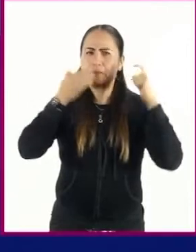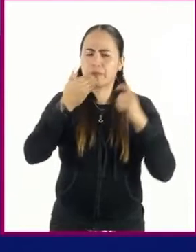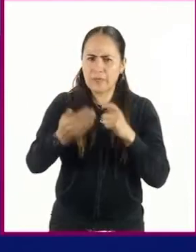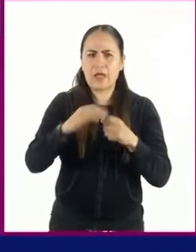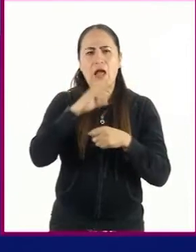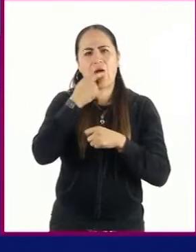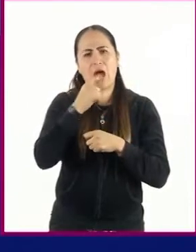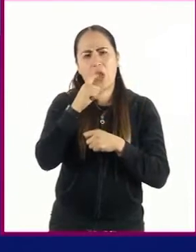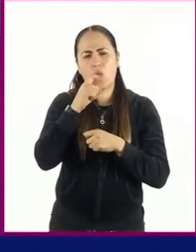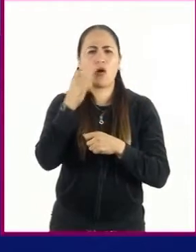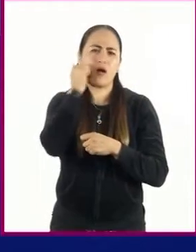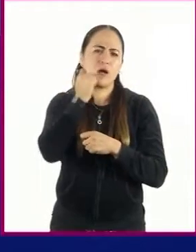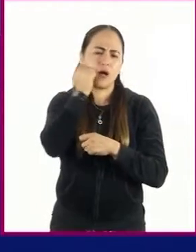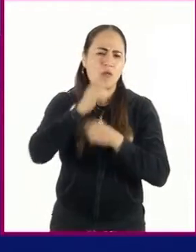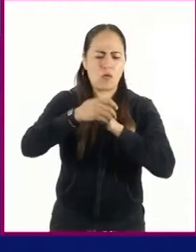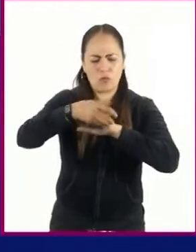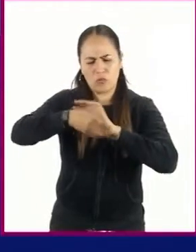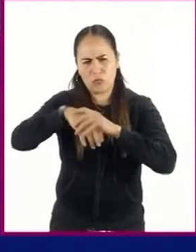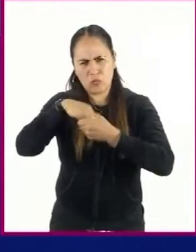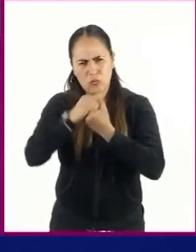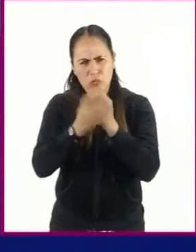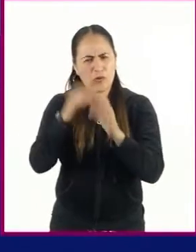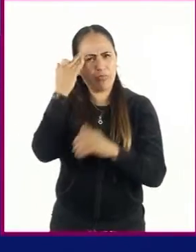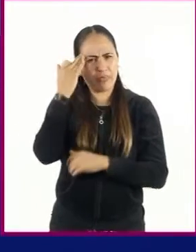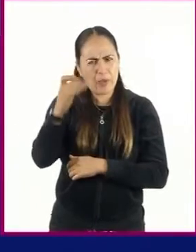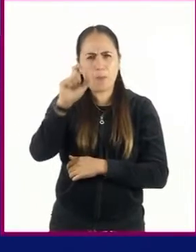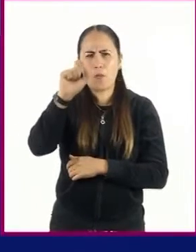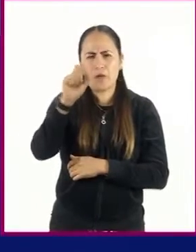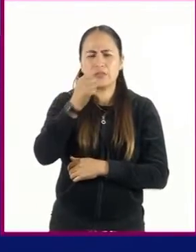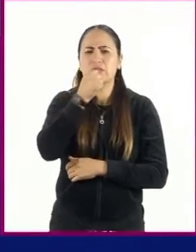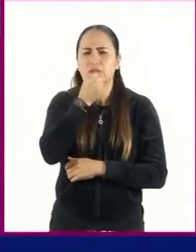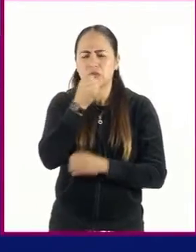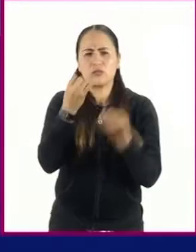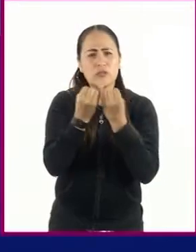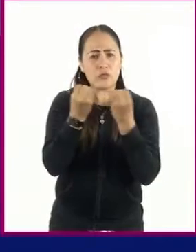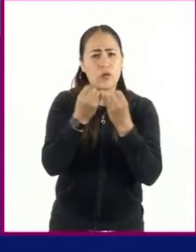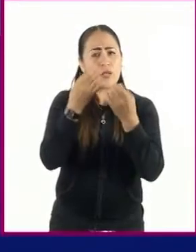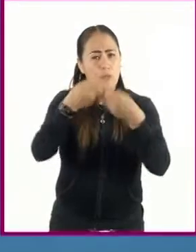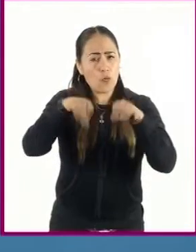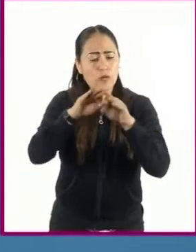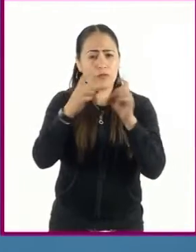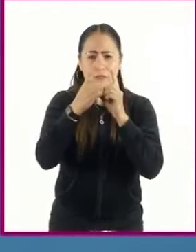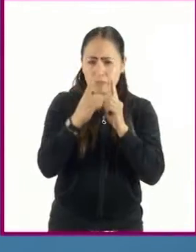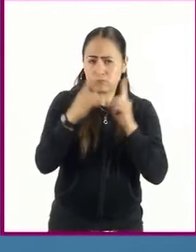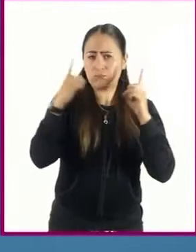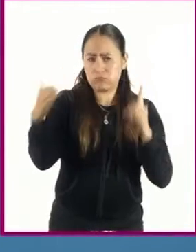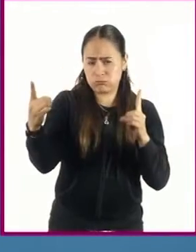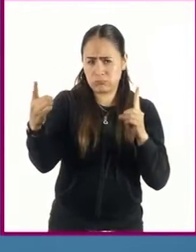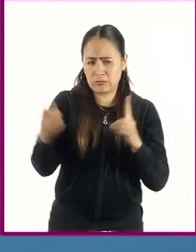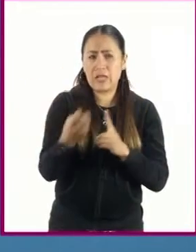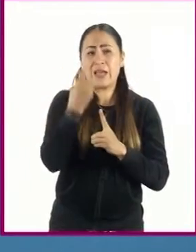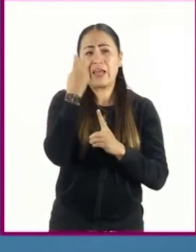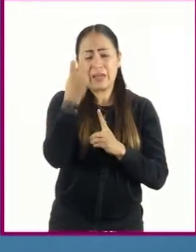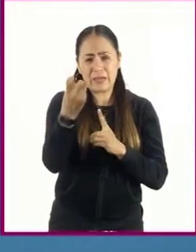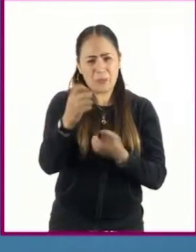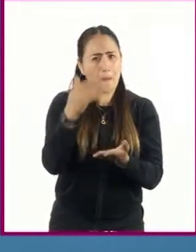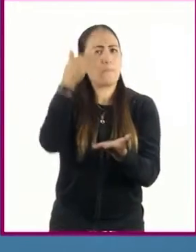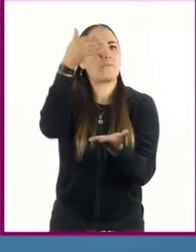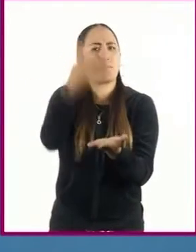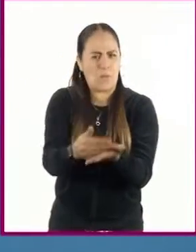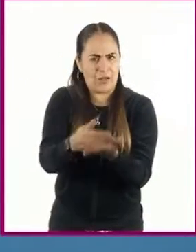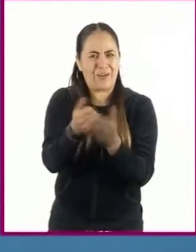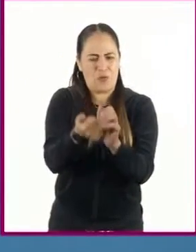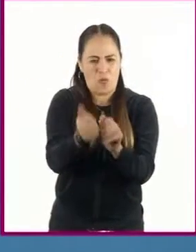jabón por lo menos durante 20 segundos y mantener la sana distancia. Solo así lograremos poner un freno a